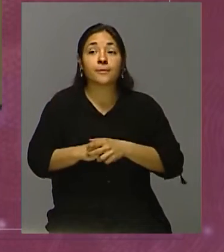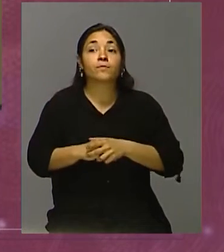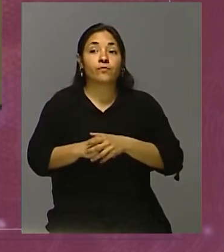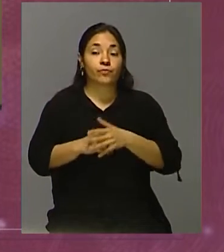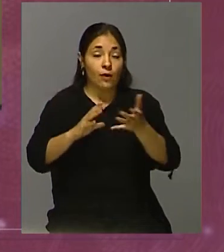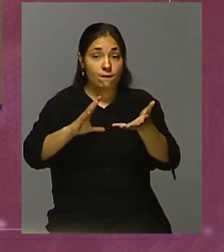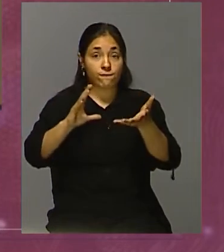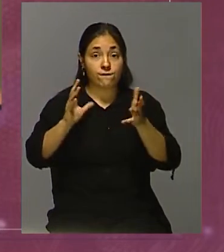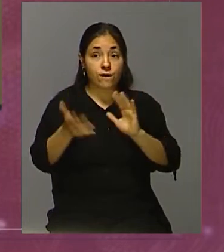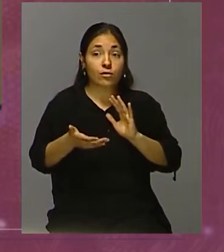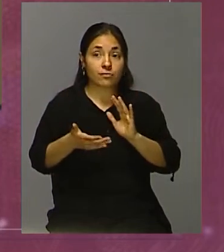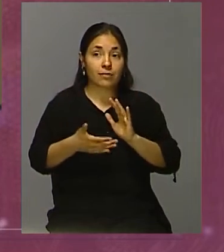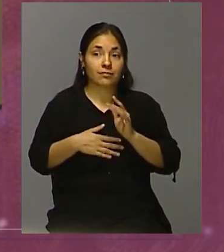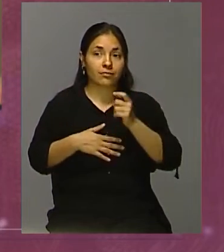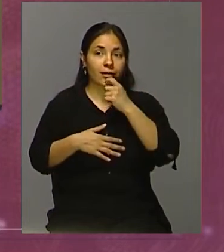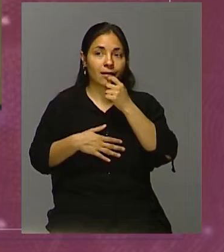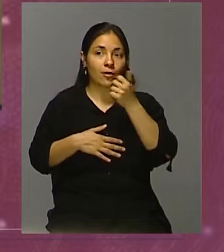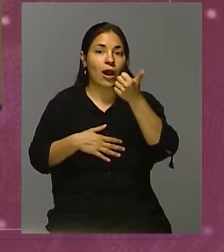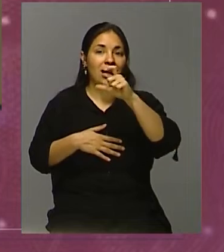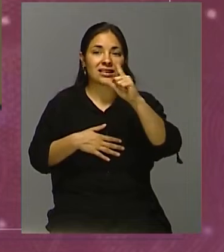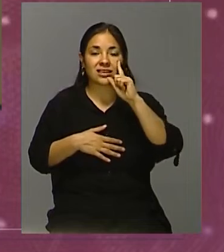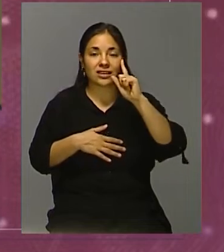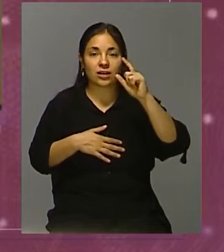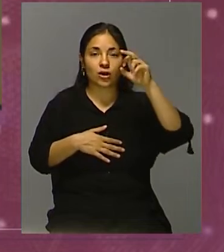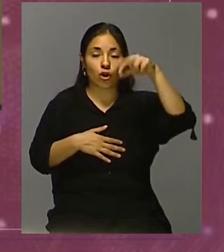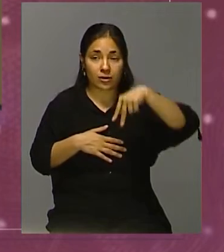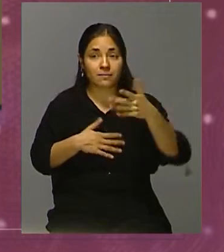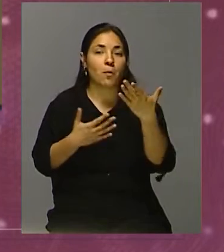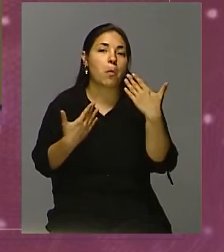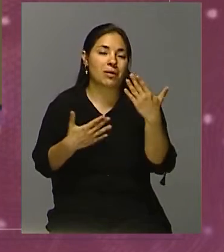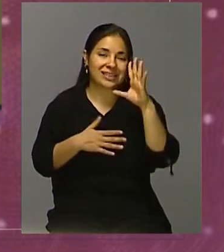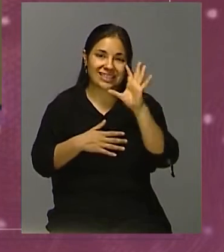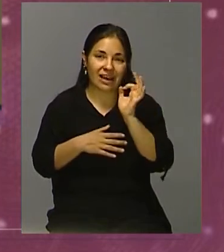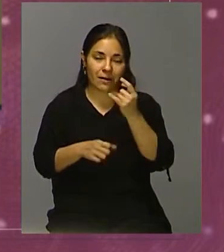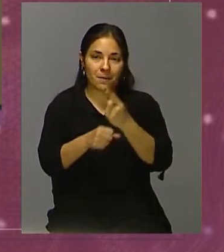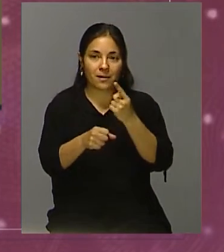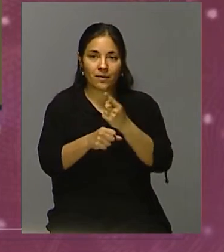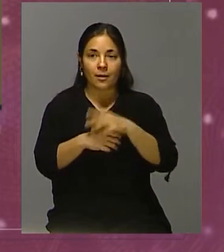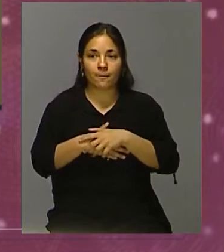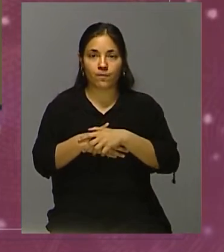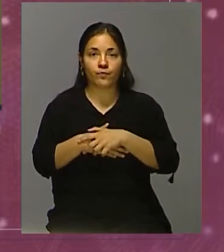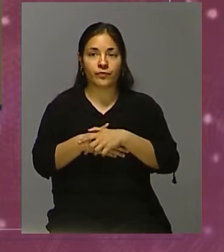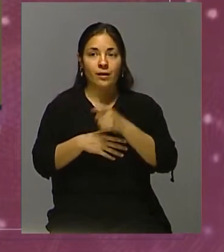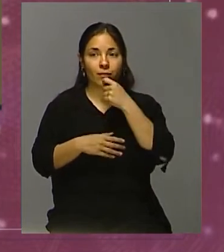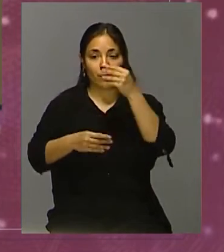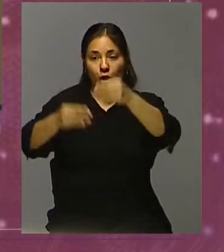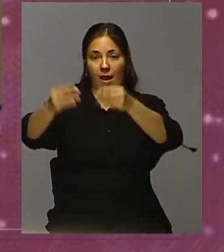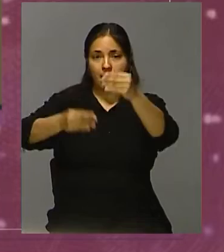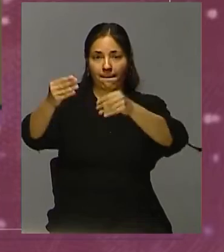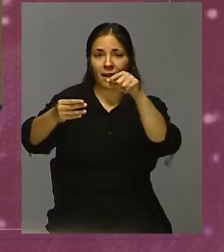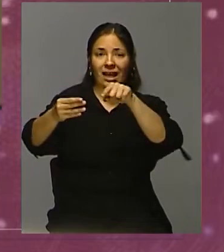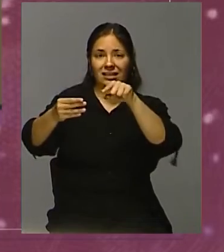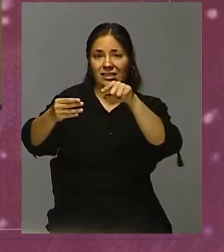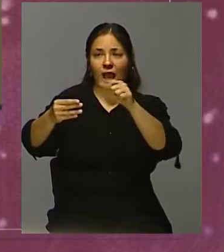de saber cuánto es que debería valer una acción? Por supuesto. Necesitamos saber en primer lugar cuánto esa empresa, que es un activo,